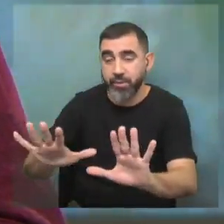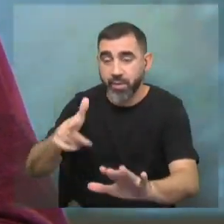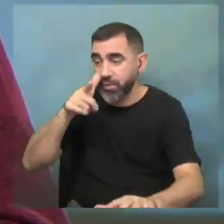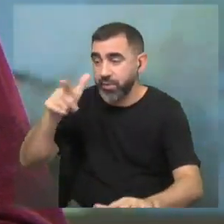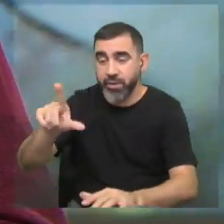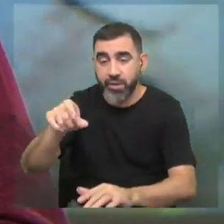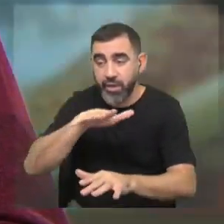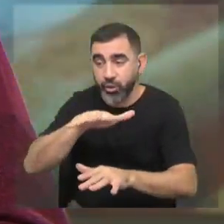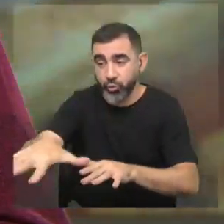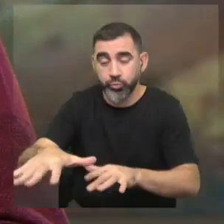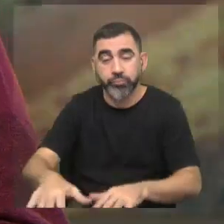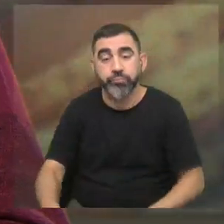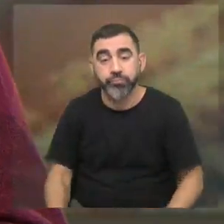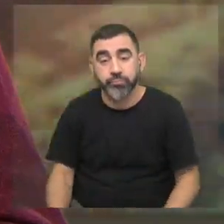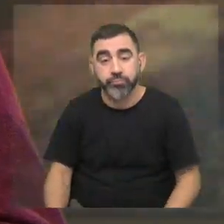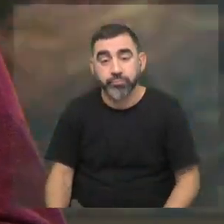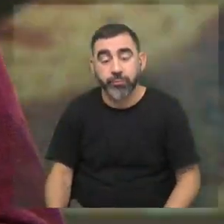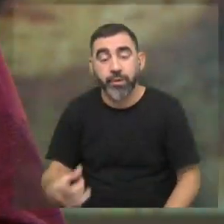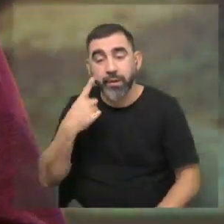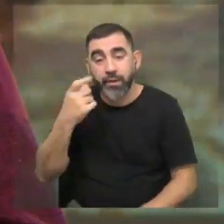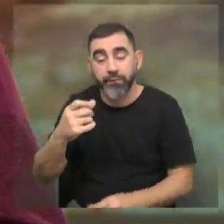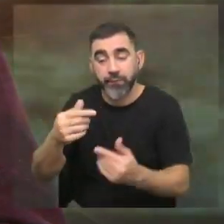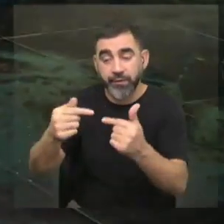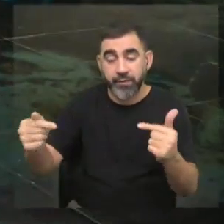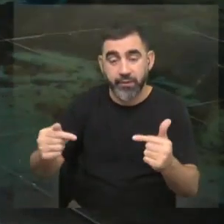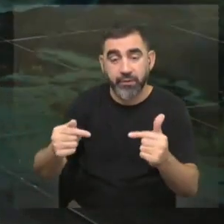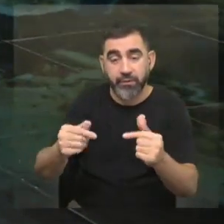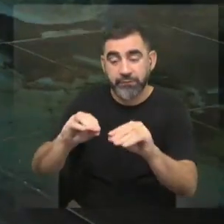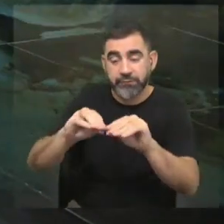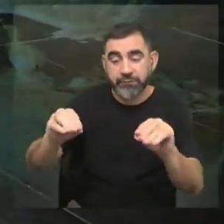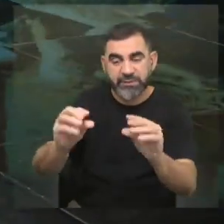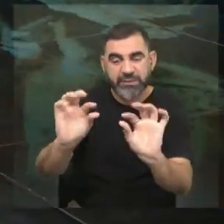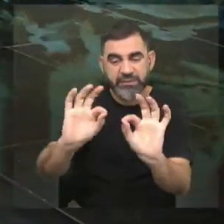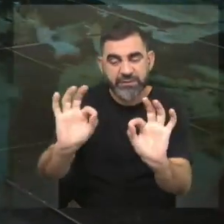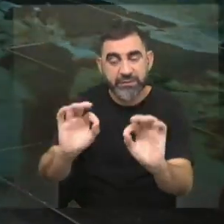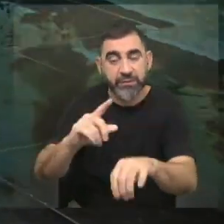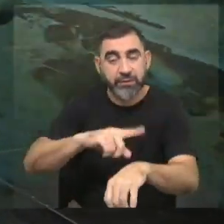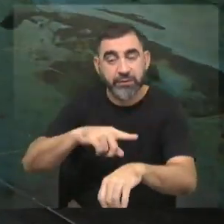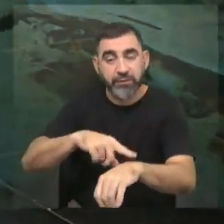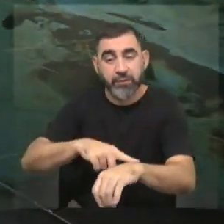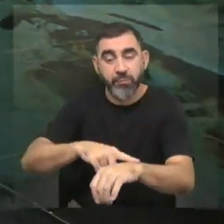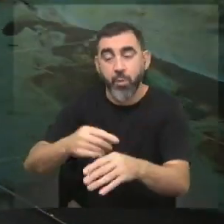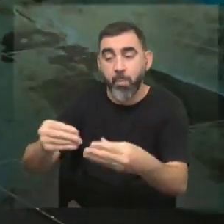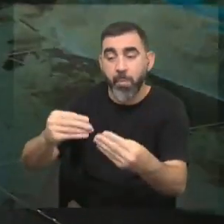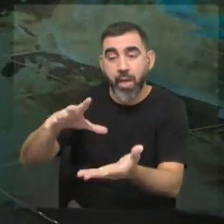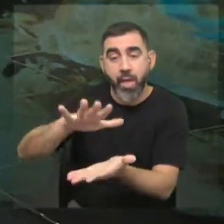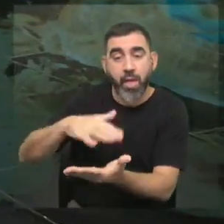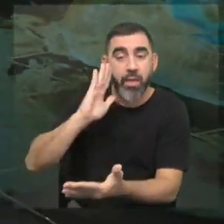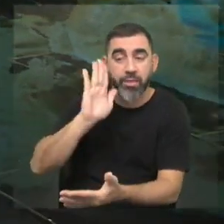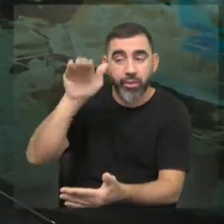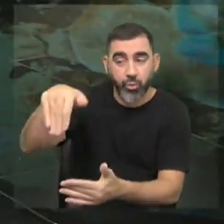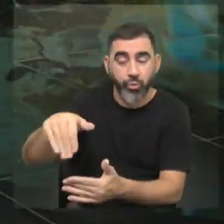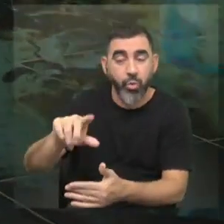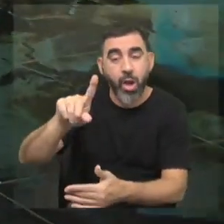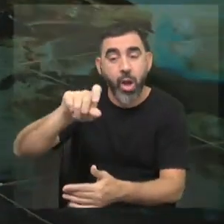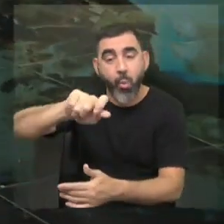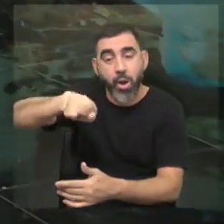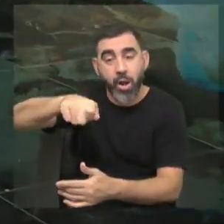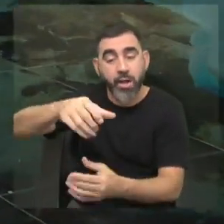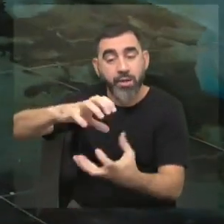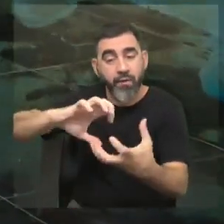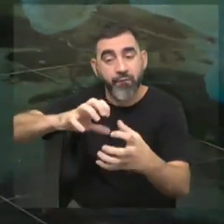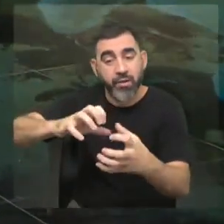propia fábrica los puede tejer. Después, dependiendo un poco de la aplicación, vendo el hilo, vendo la tela, o